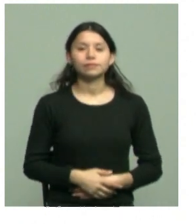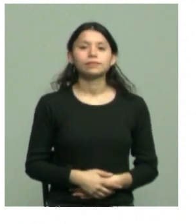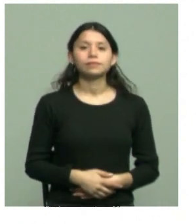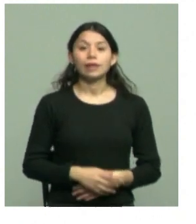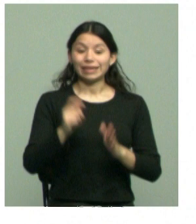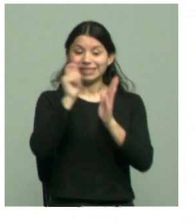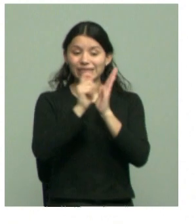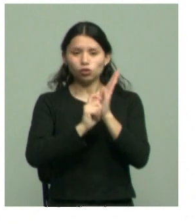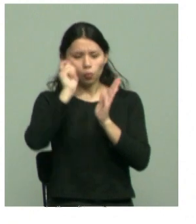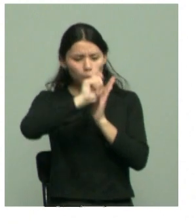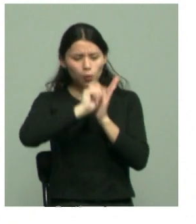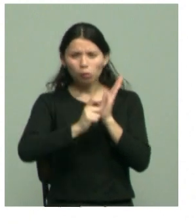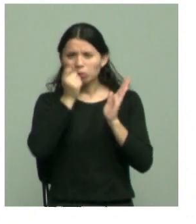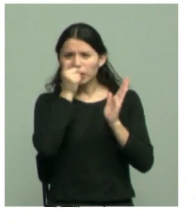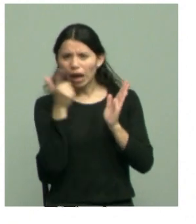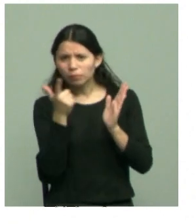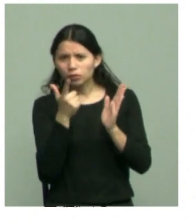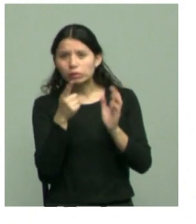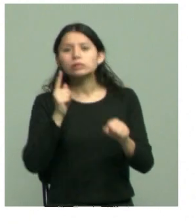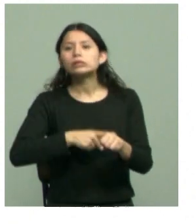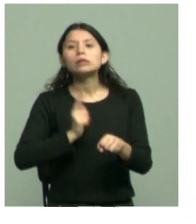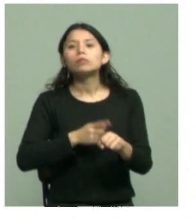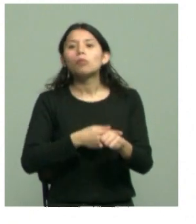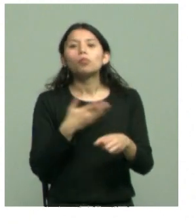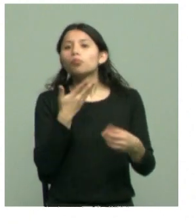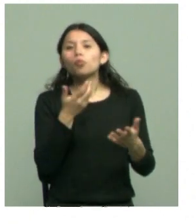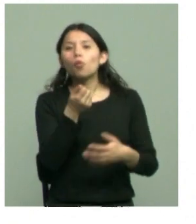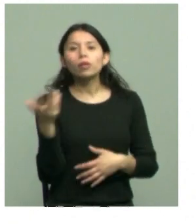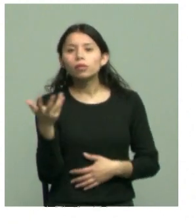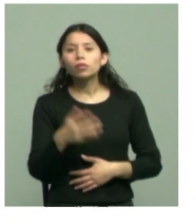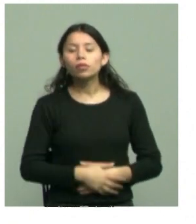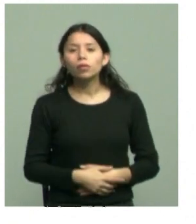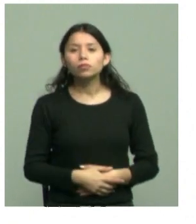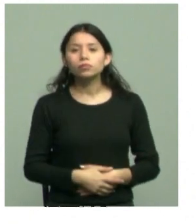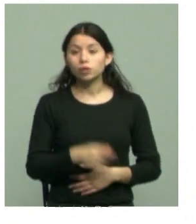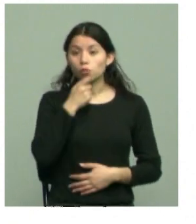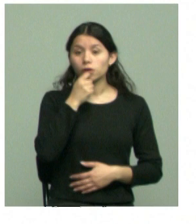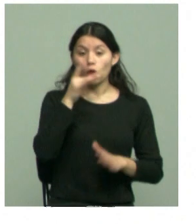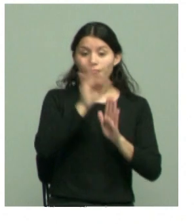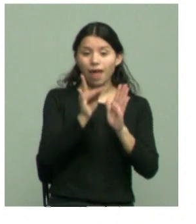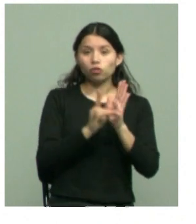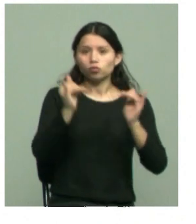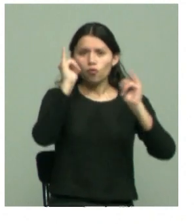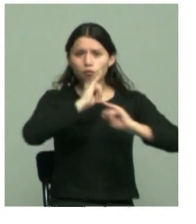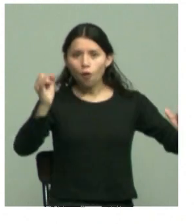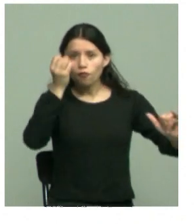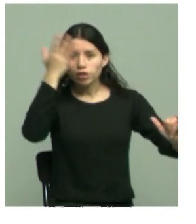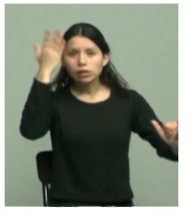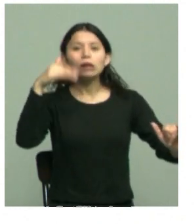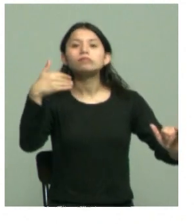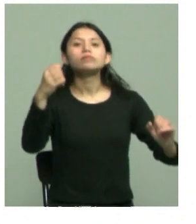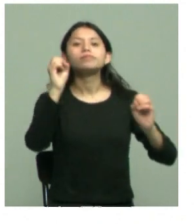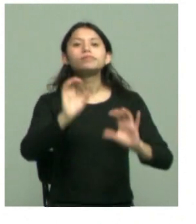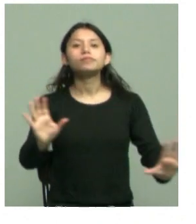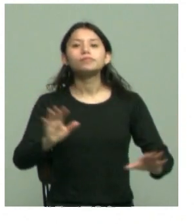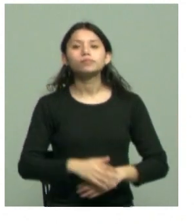rápido de resolver, cuánto tiempo le puede llegar a demandar y los datos, ¿cuándo se van a empezar a conocer? Bien, el censo se